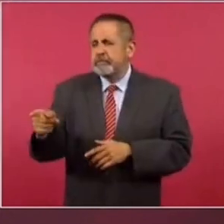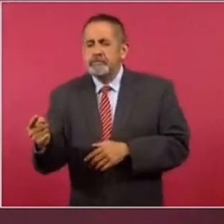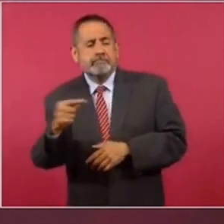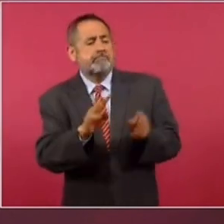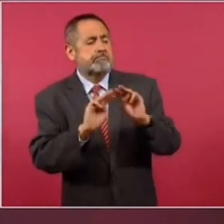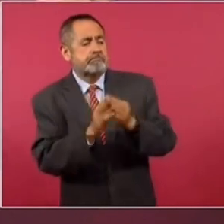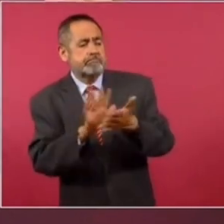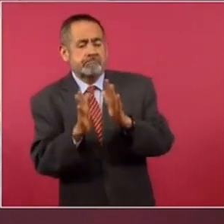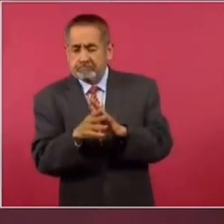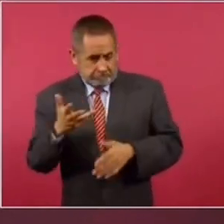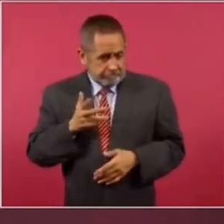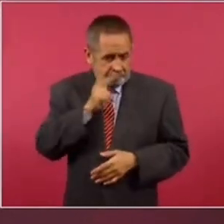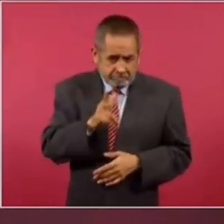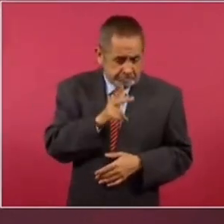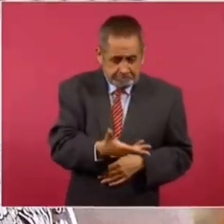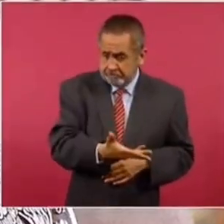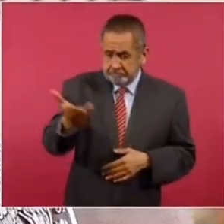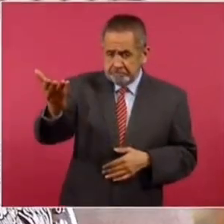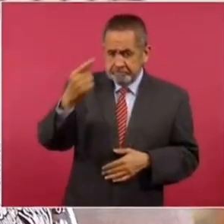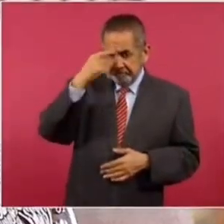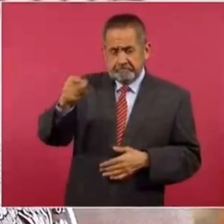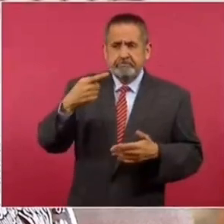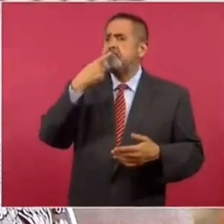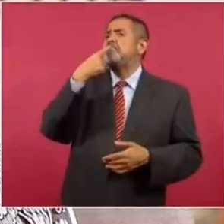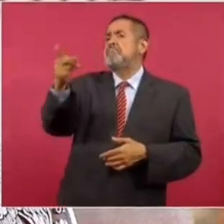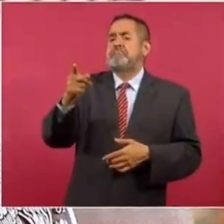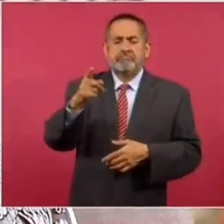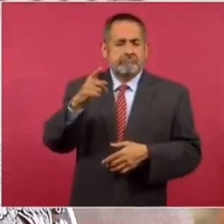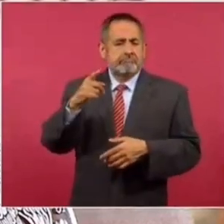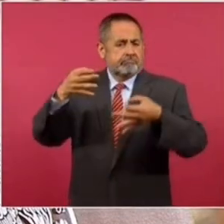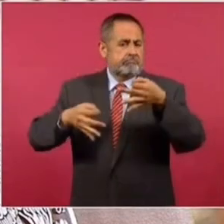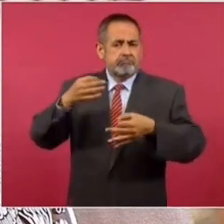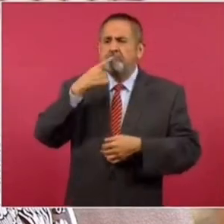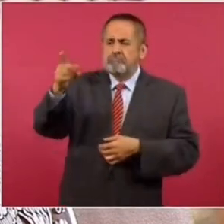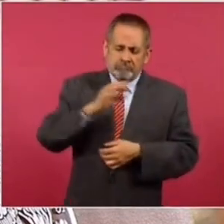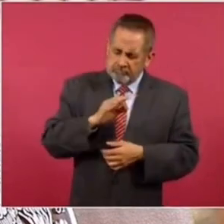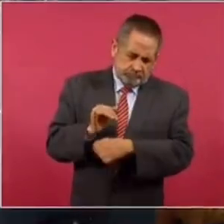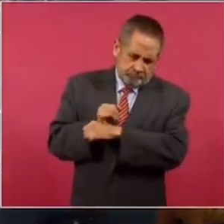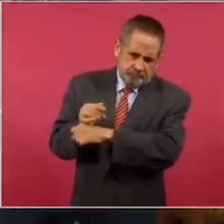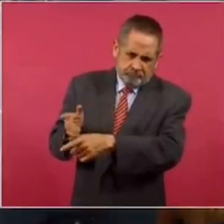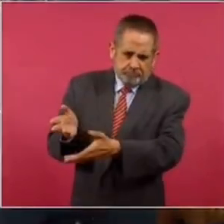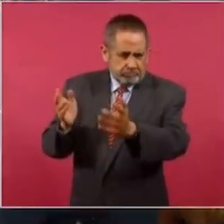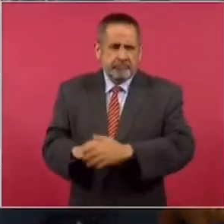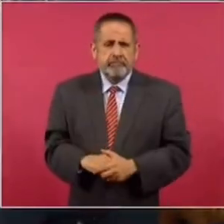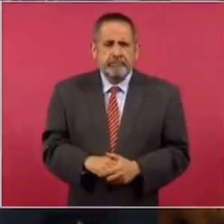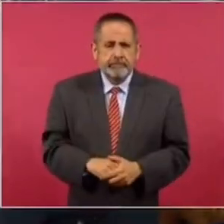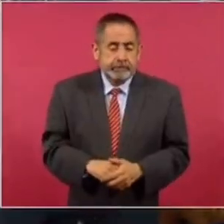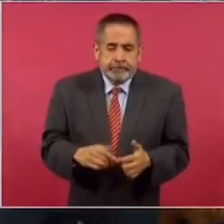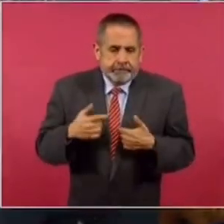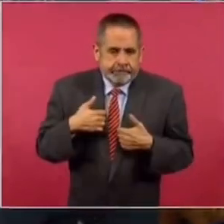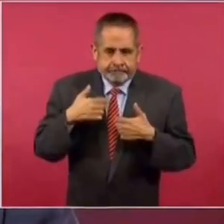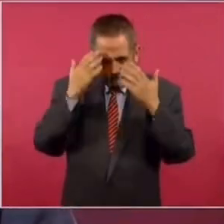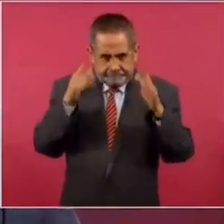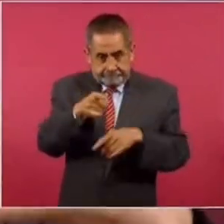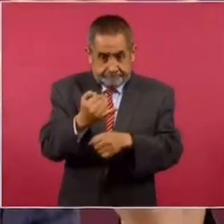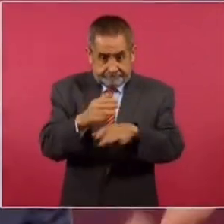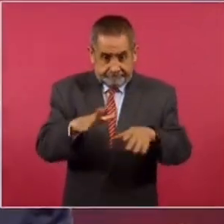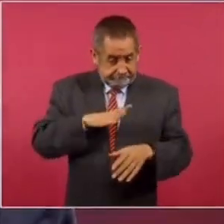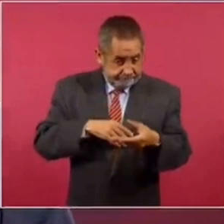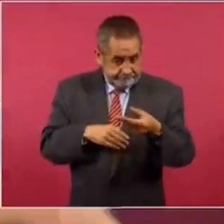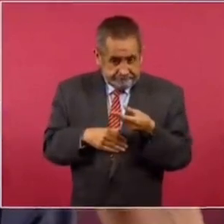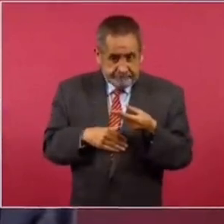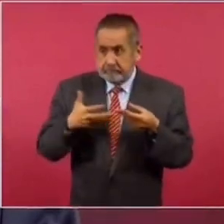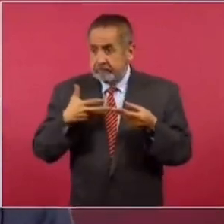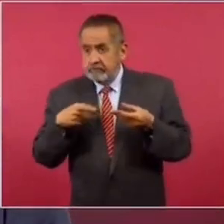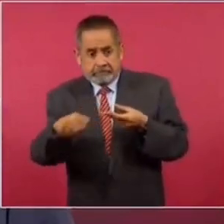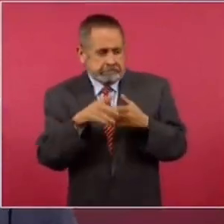usted señala, pues está abierta la posibilidad de acudir a las instancias judiciales correspondientes. Pues digo, yo desconozco si esa información exista y si la